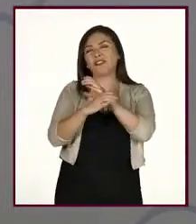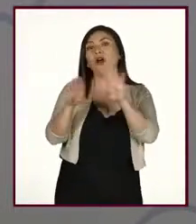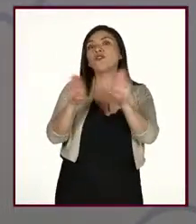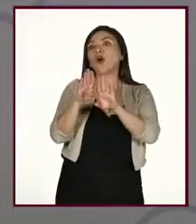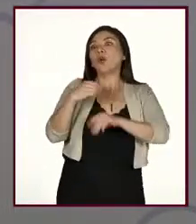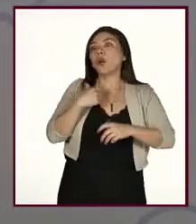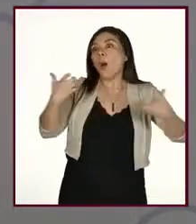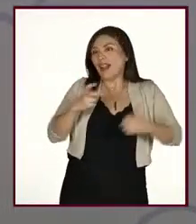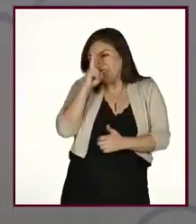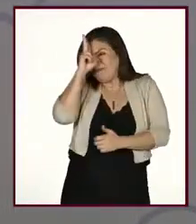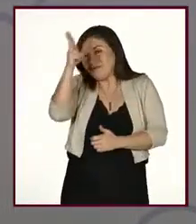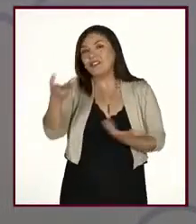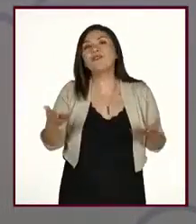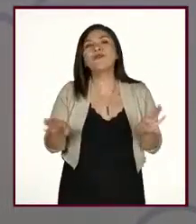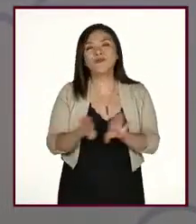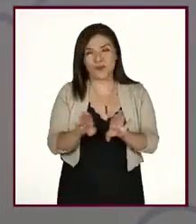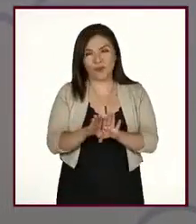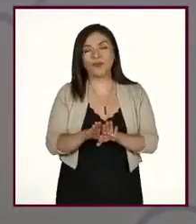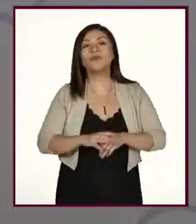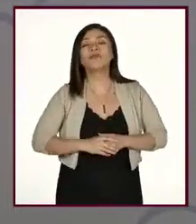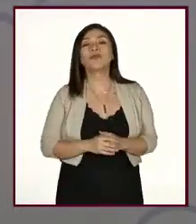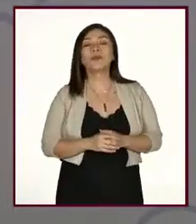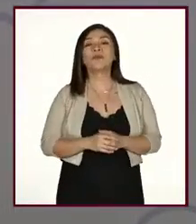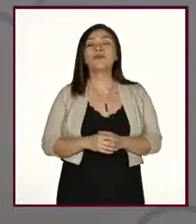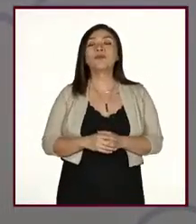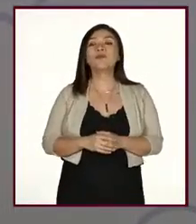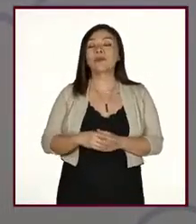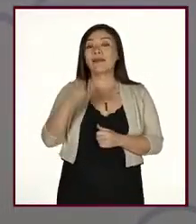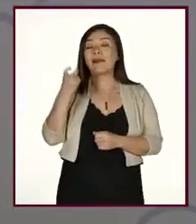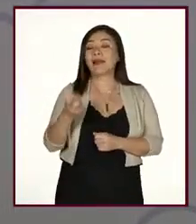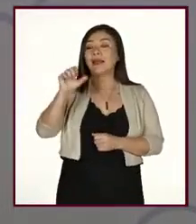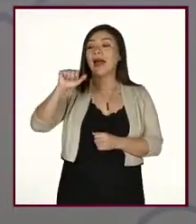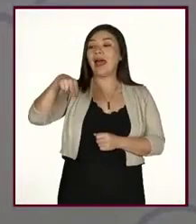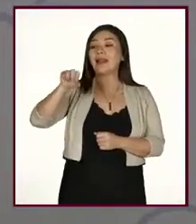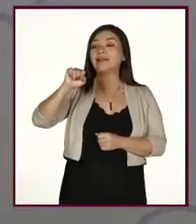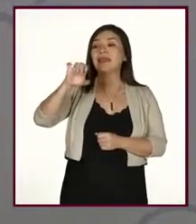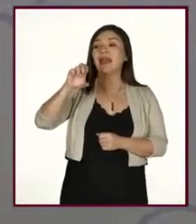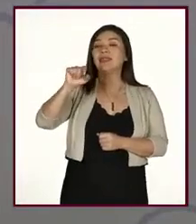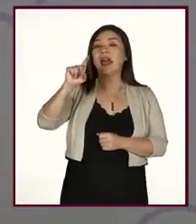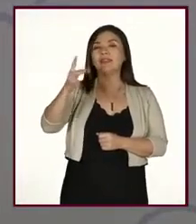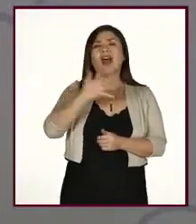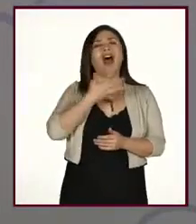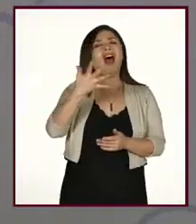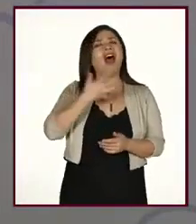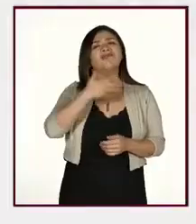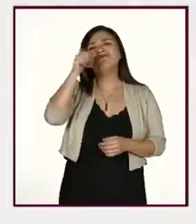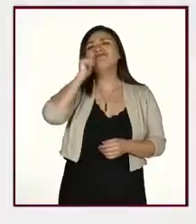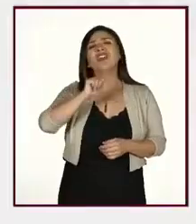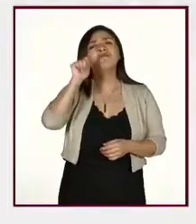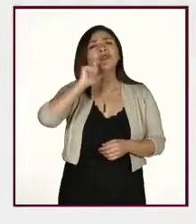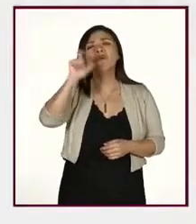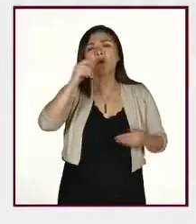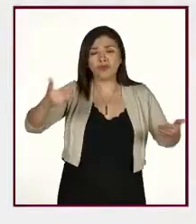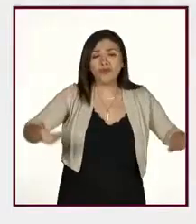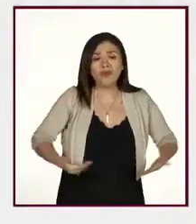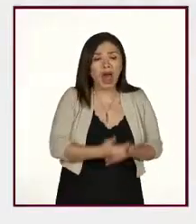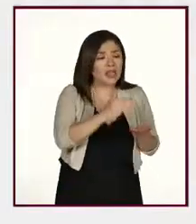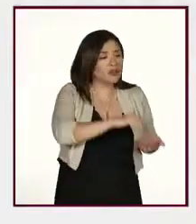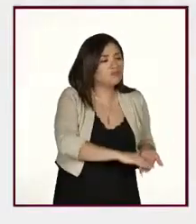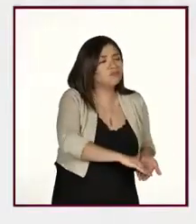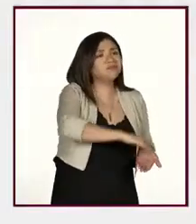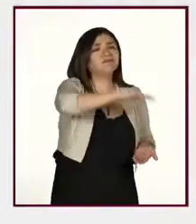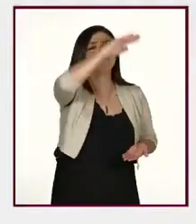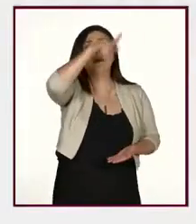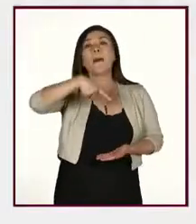afrontarla, ¿sí? Y bueno, también tenemos que la ansiedad, pues como mencionamos, está presente desde la infancia, pero